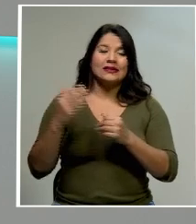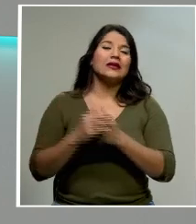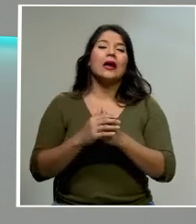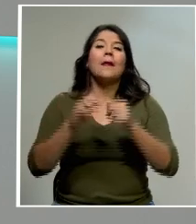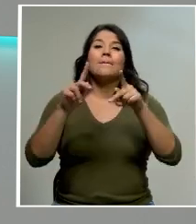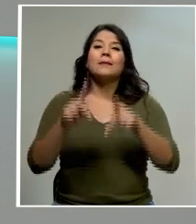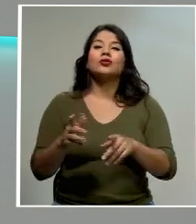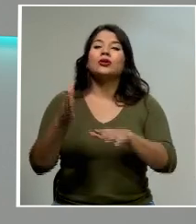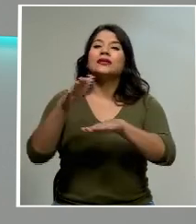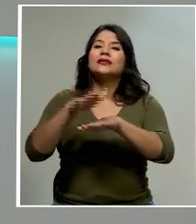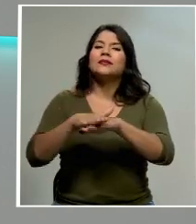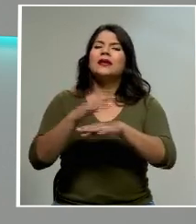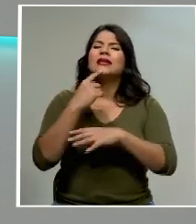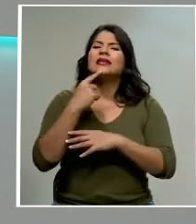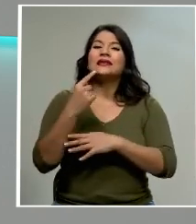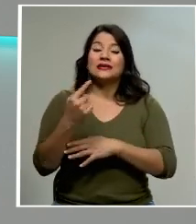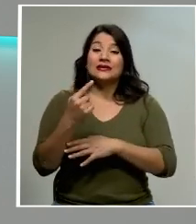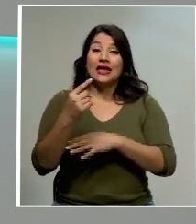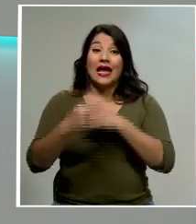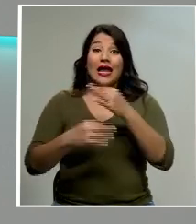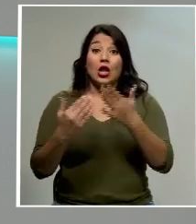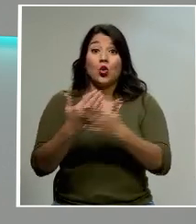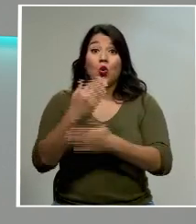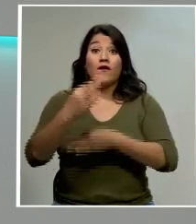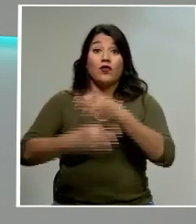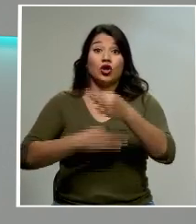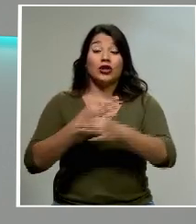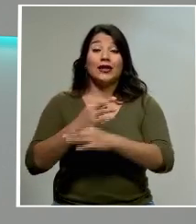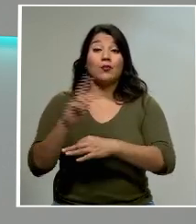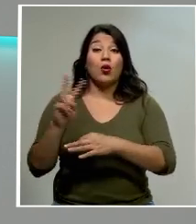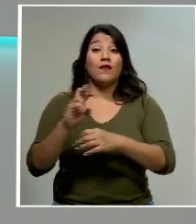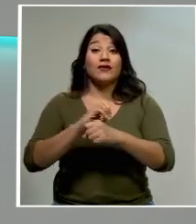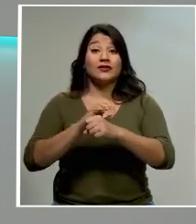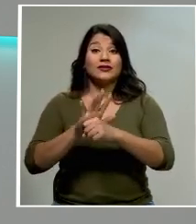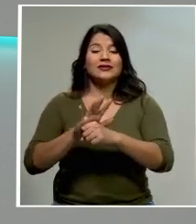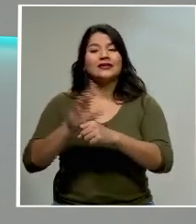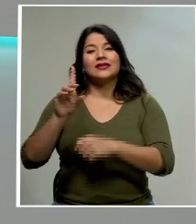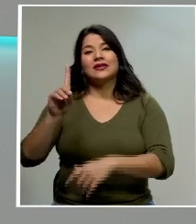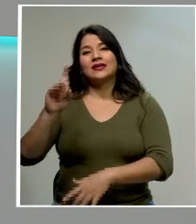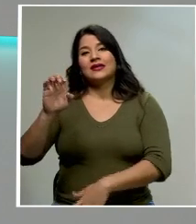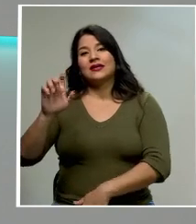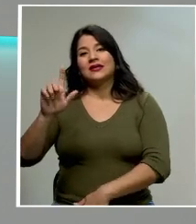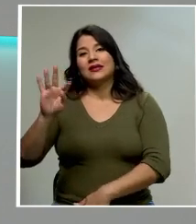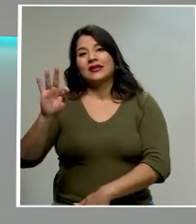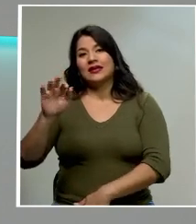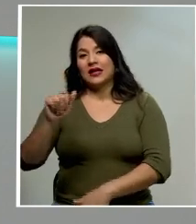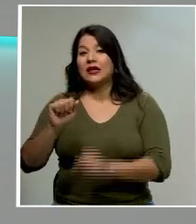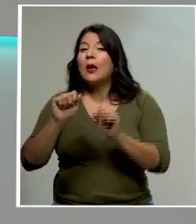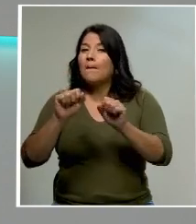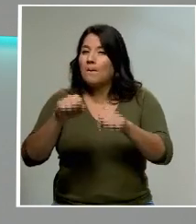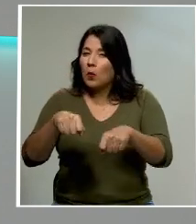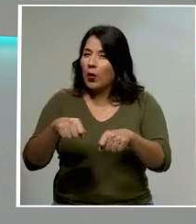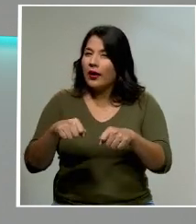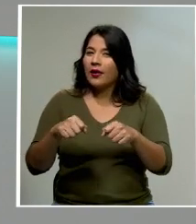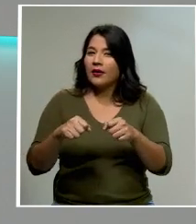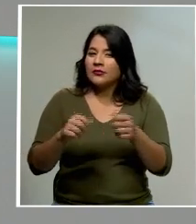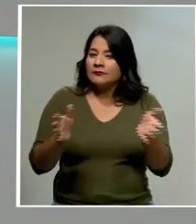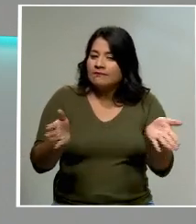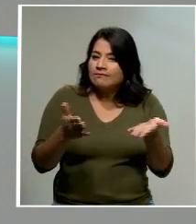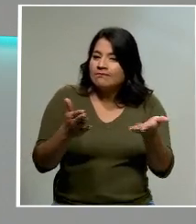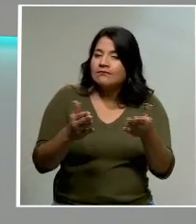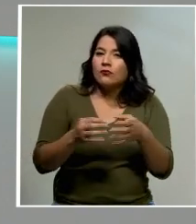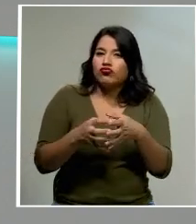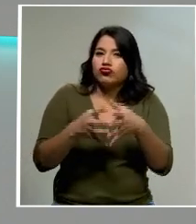expertos señalan que la variante Delta podría estar impactando en la propagación del virus. Para contrarrestar